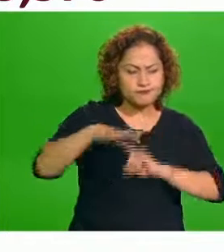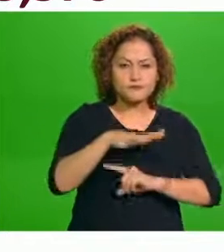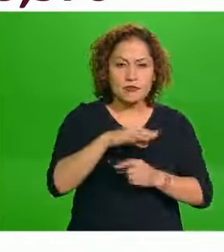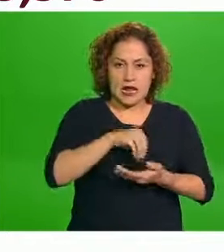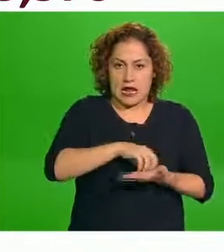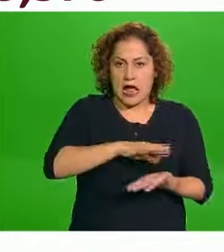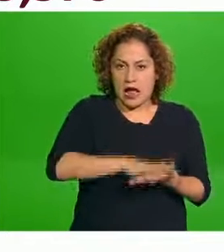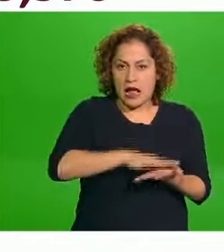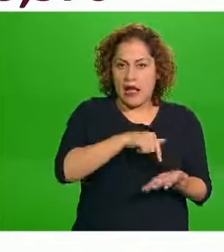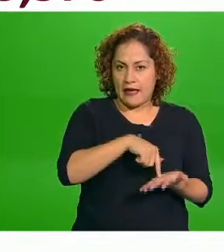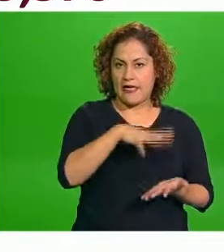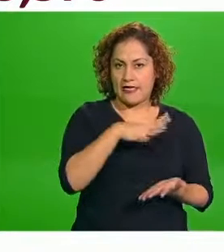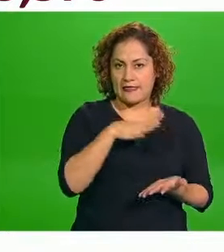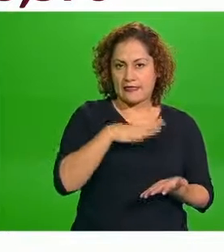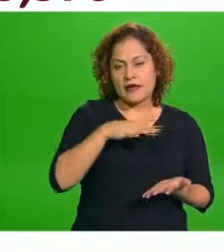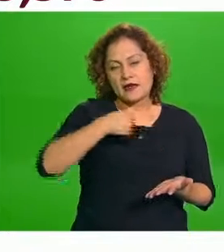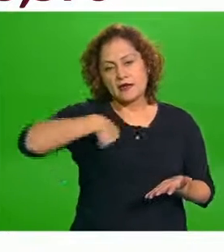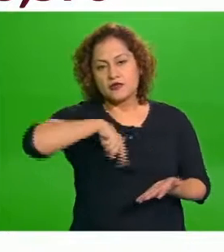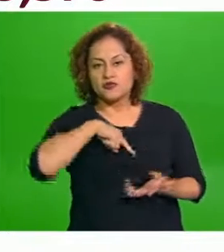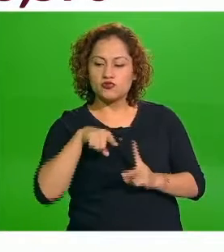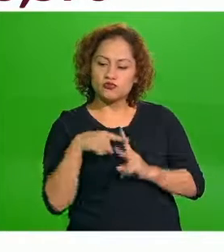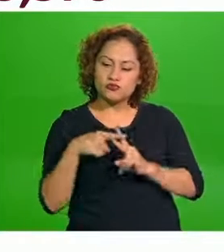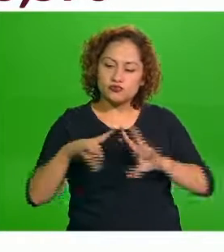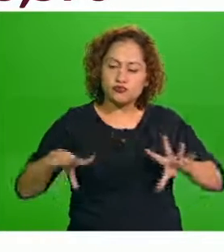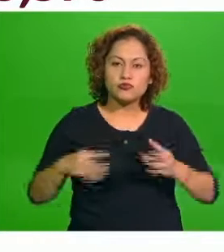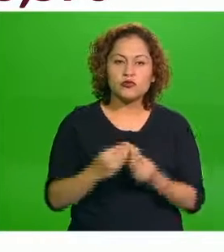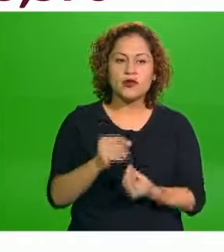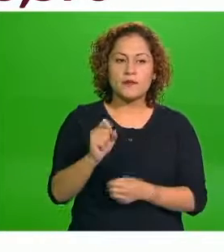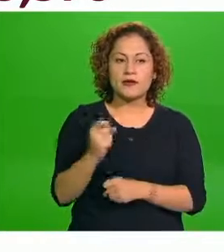registra propiamente en el CISBEN, de ya